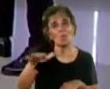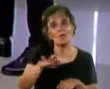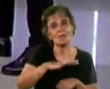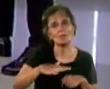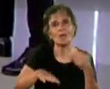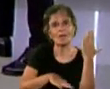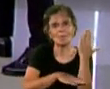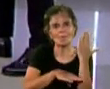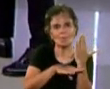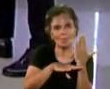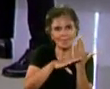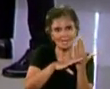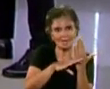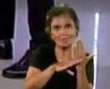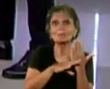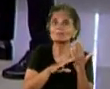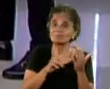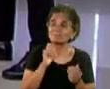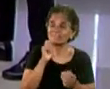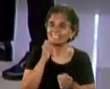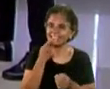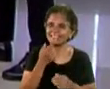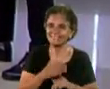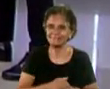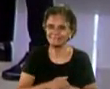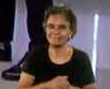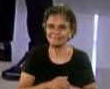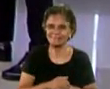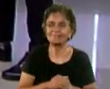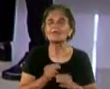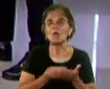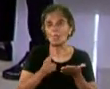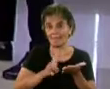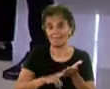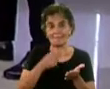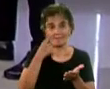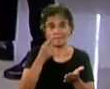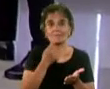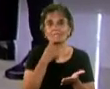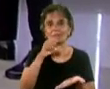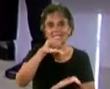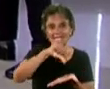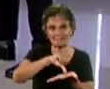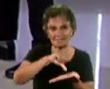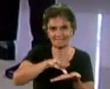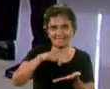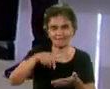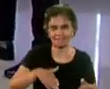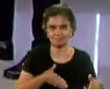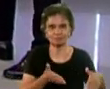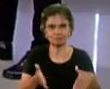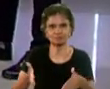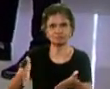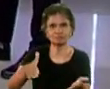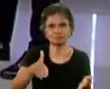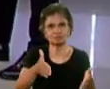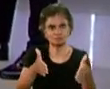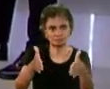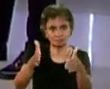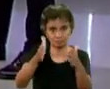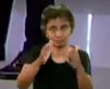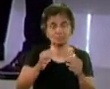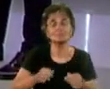los Funes, este lago hermoso. Y bueno, ahí vemos imágenes otra vez de la ciudad de San Luis, en este caso Avenida Circunvalación, la cámara que tenemos en el